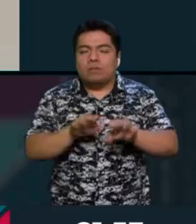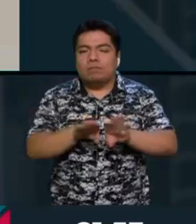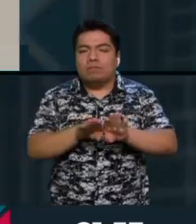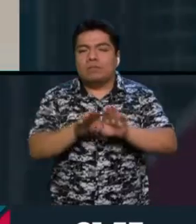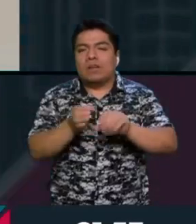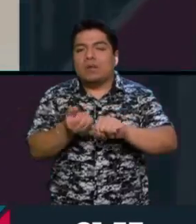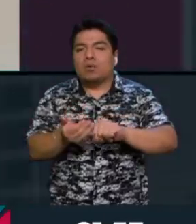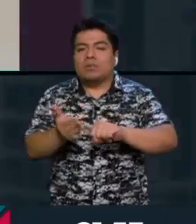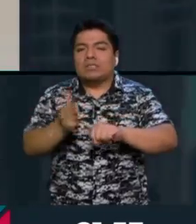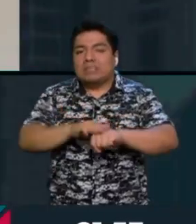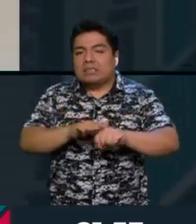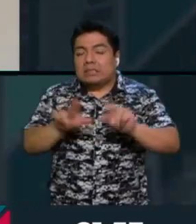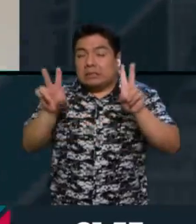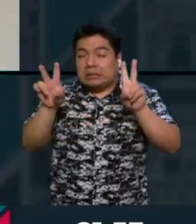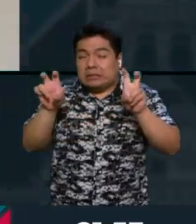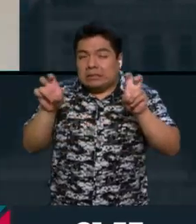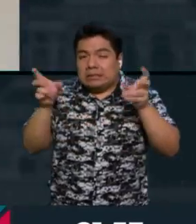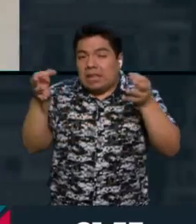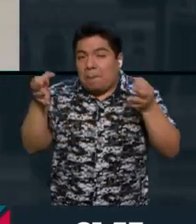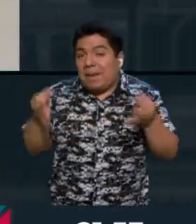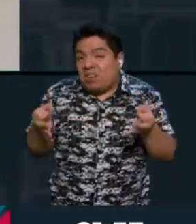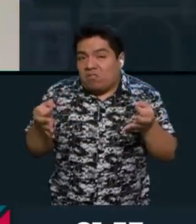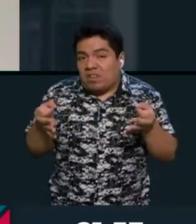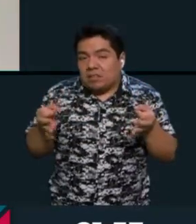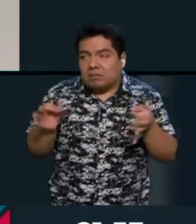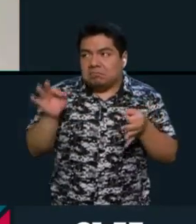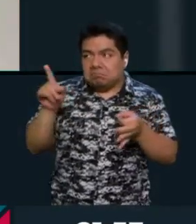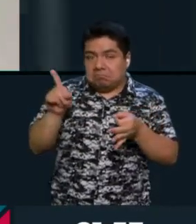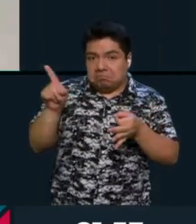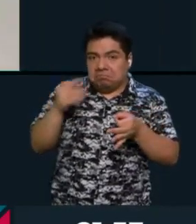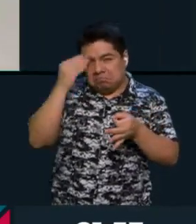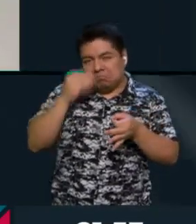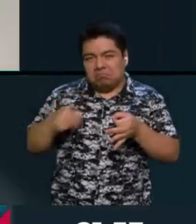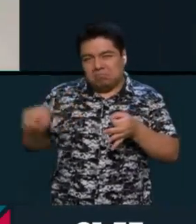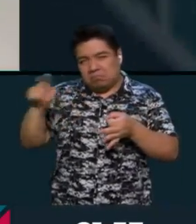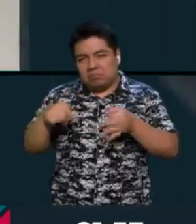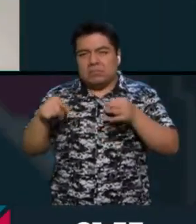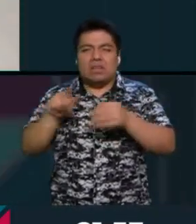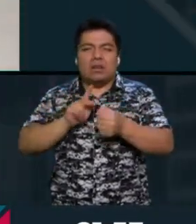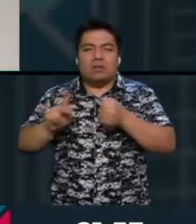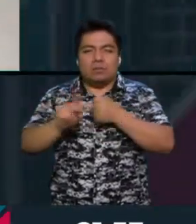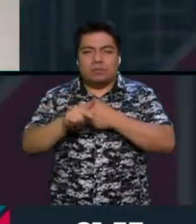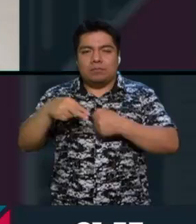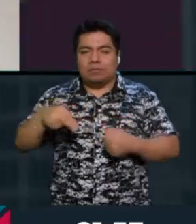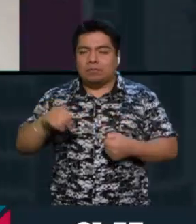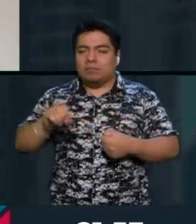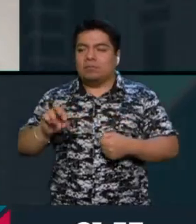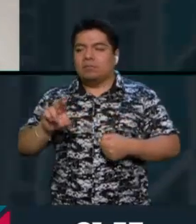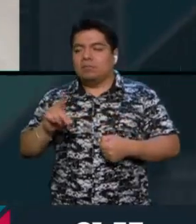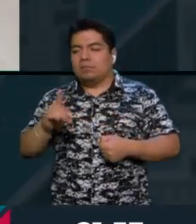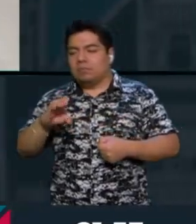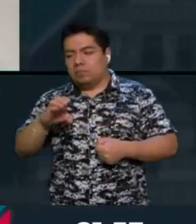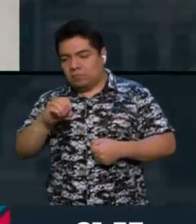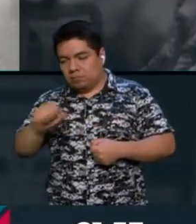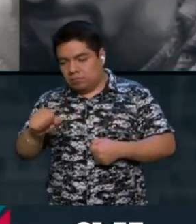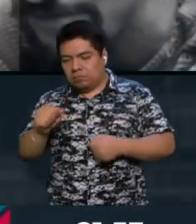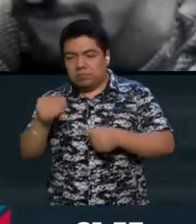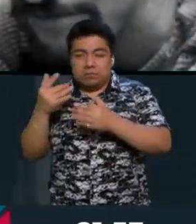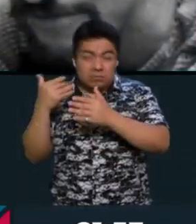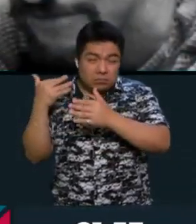Ese sistema que pensamos se da en los países nórdicos, donde desde hace muchos años, pues la corriente democrática